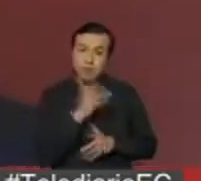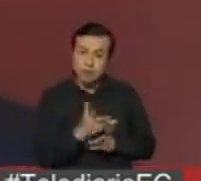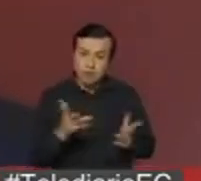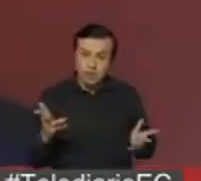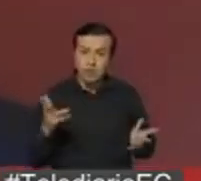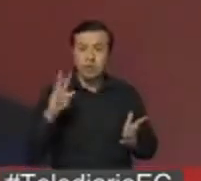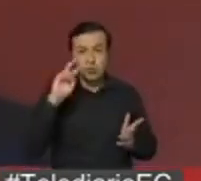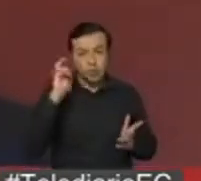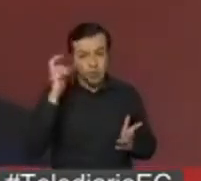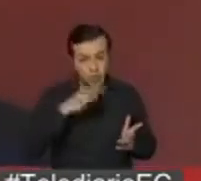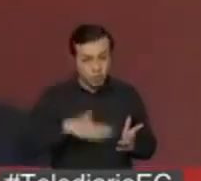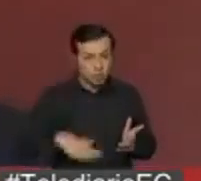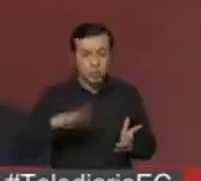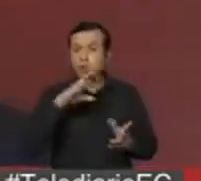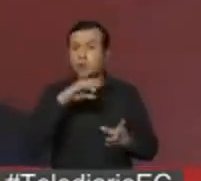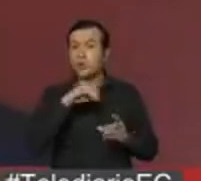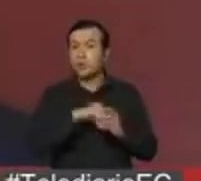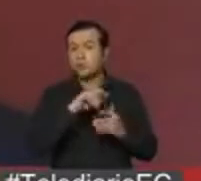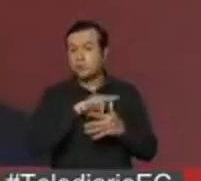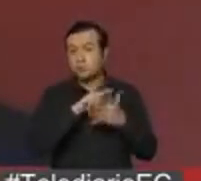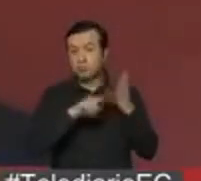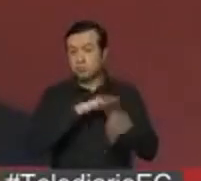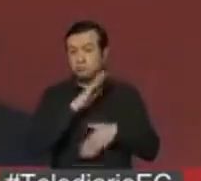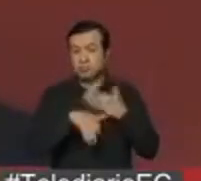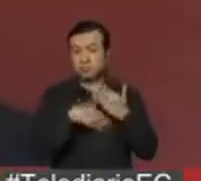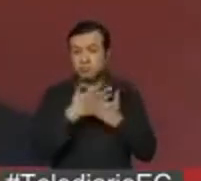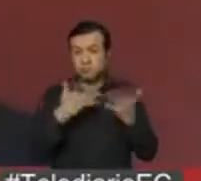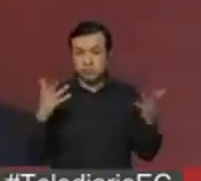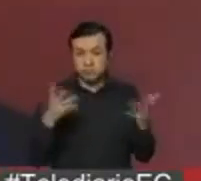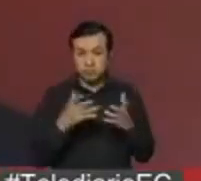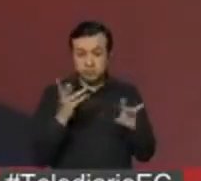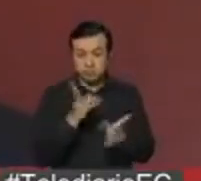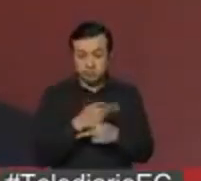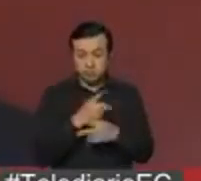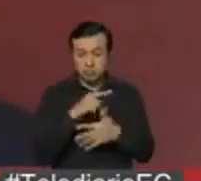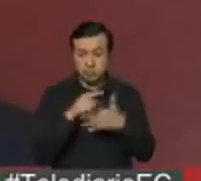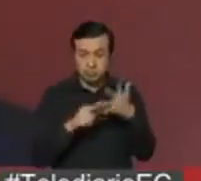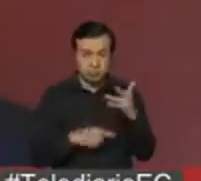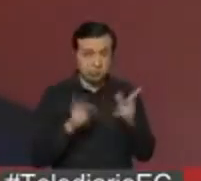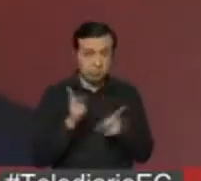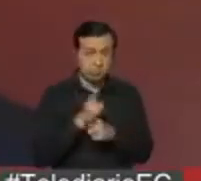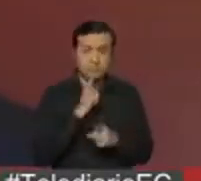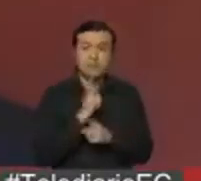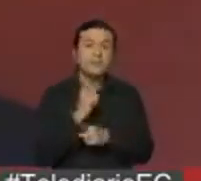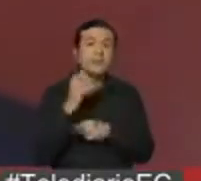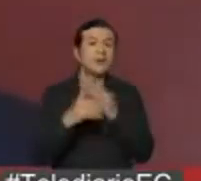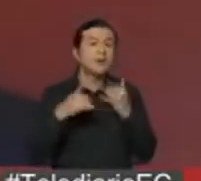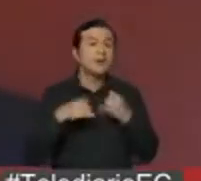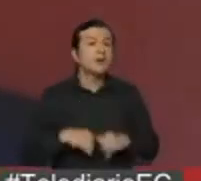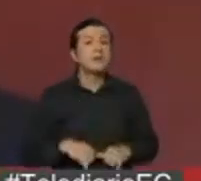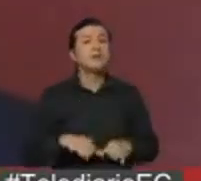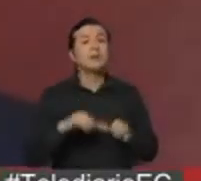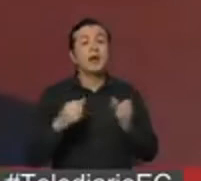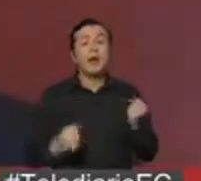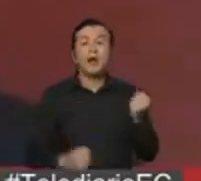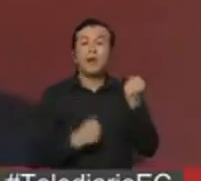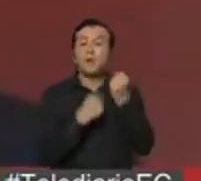operadores turísticos, agencias de viajes, es decir, toda la cadena productiva que básicamente